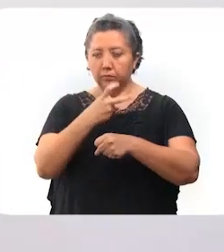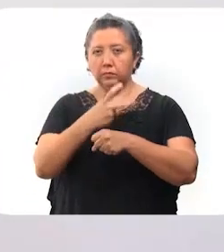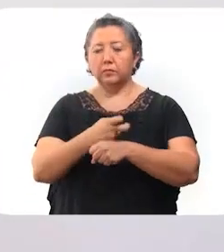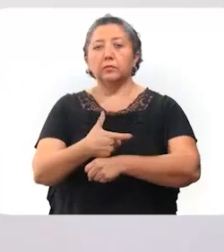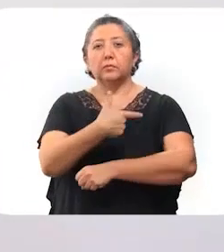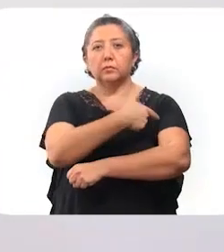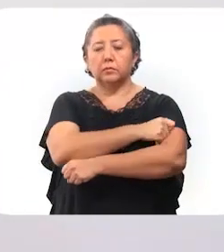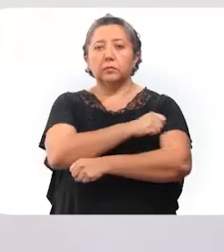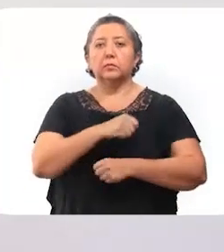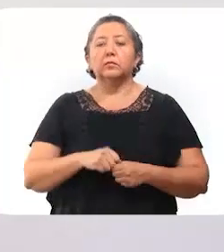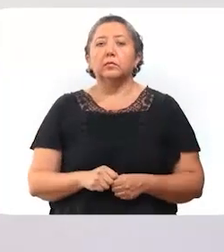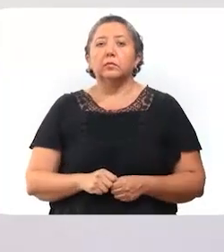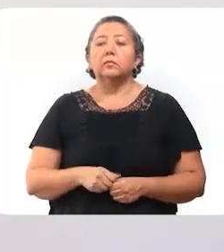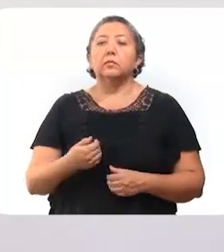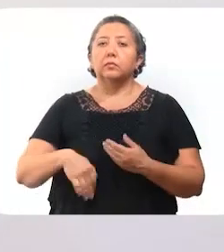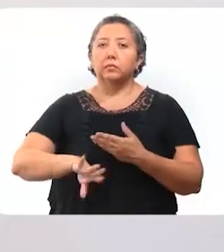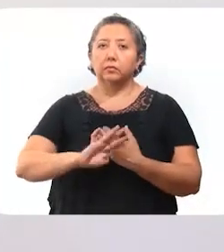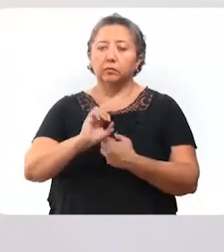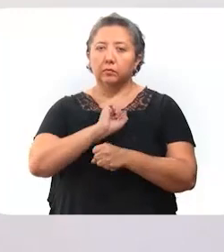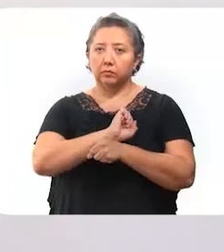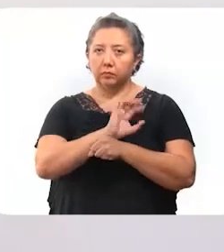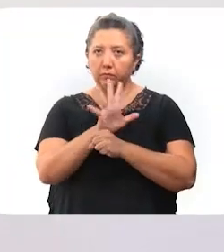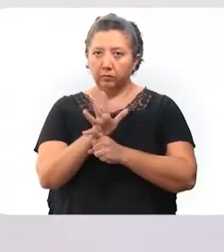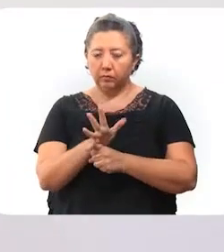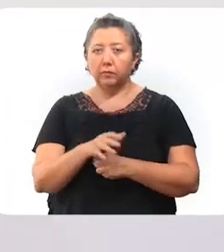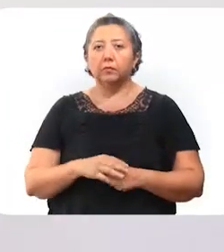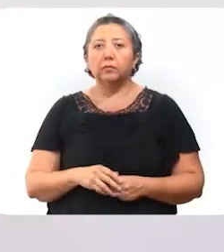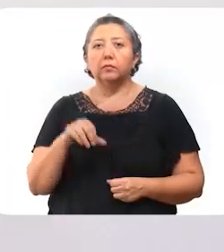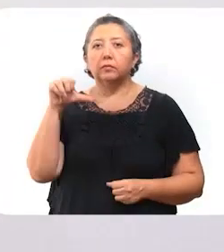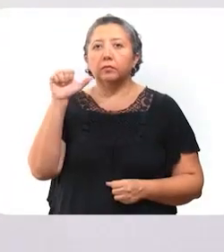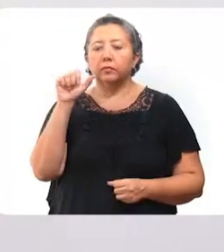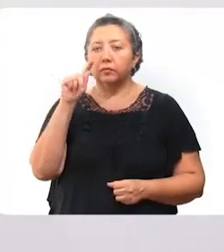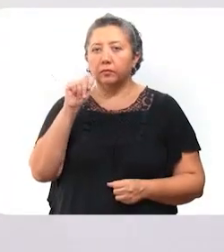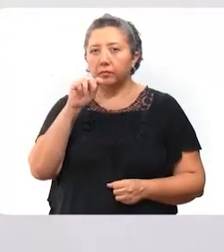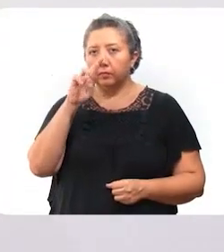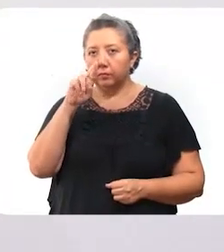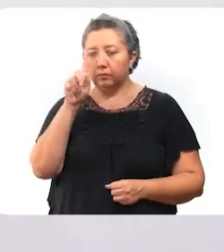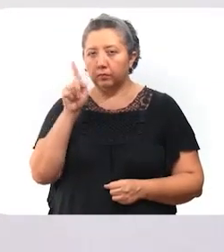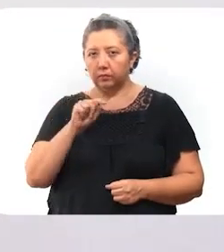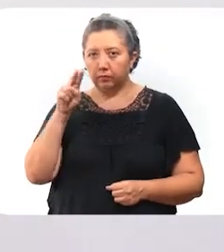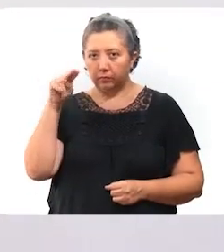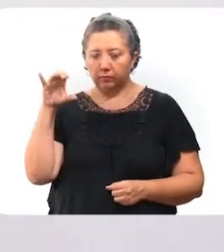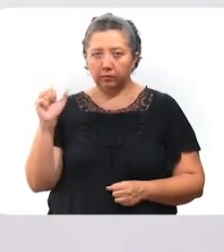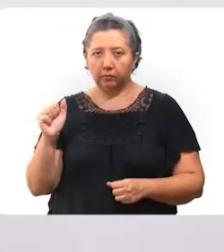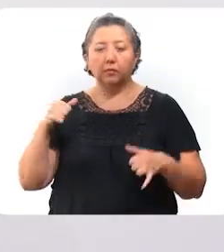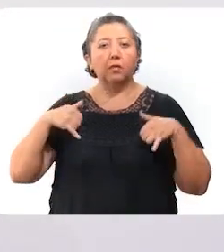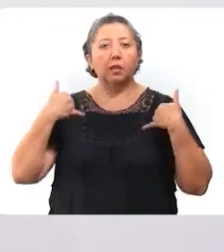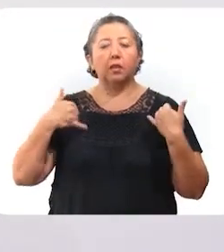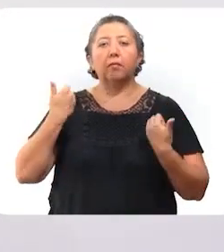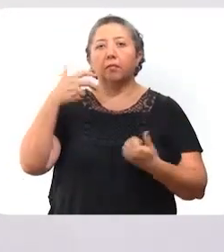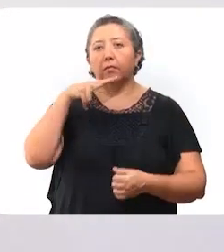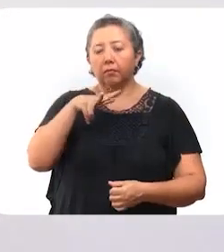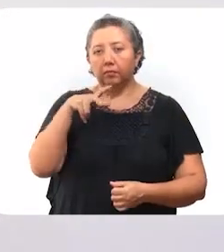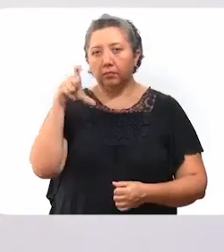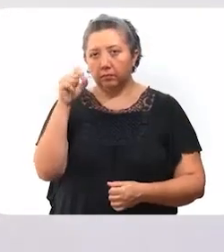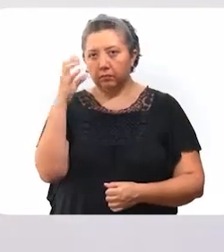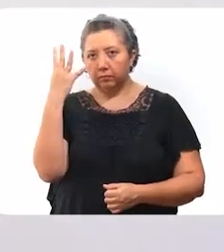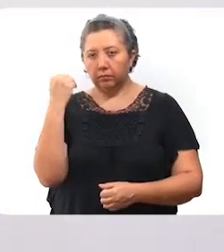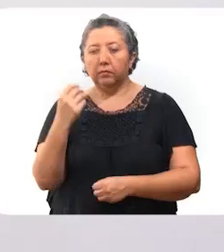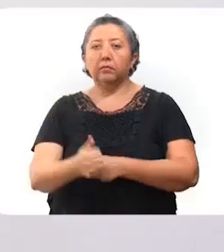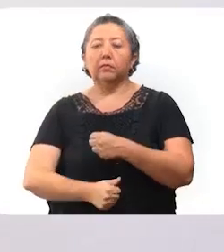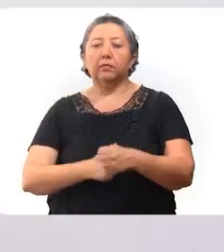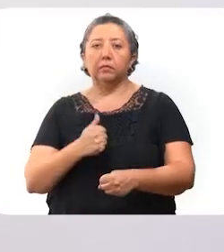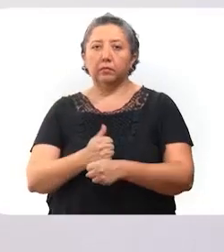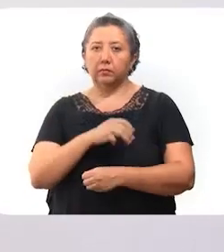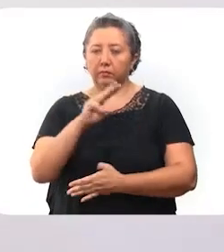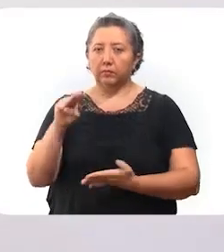segunda dosis de la vacuna contra el coronavirus de la farmacéutica AstraZeneca a jóvenes de 18 a 29